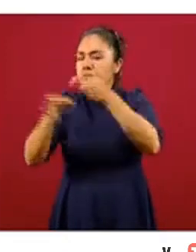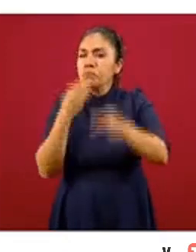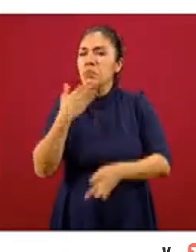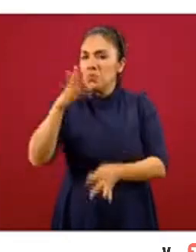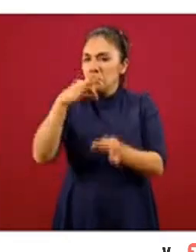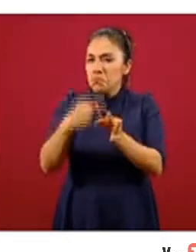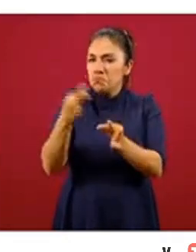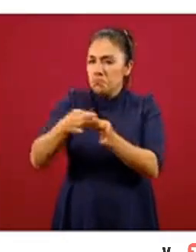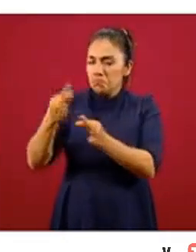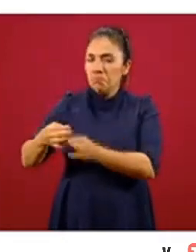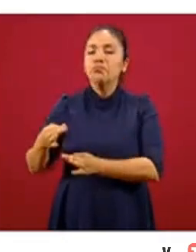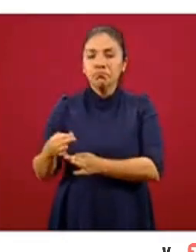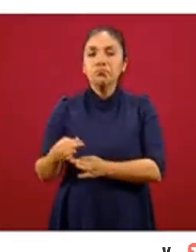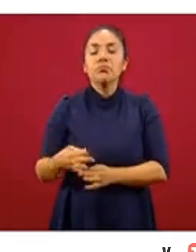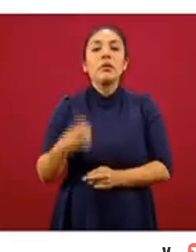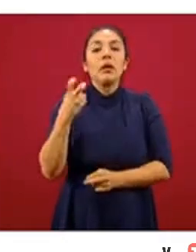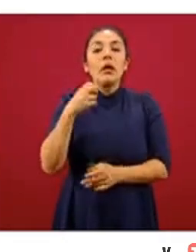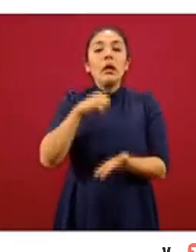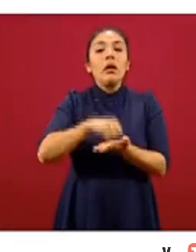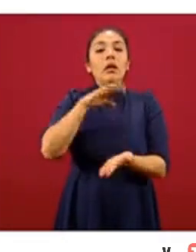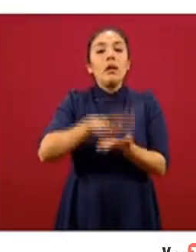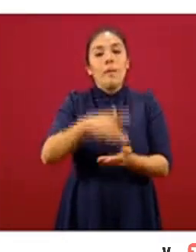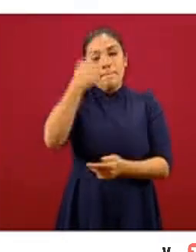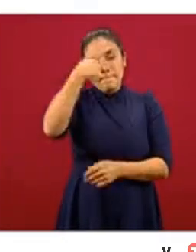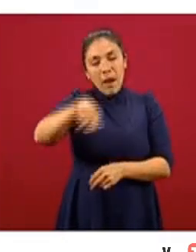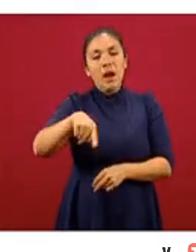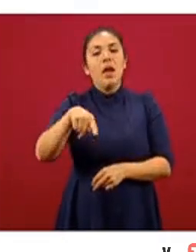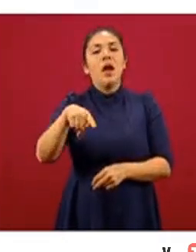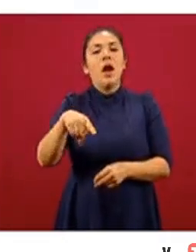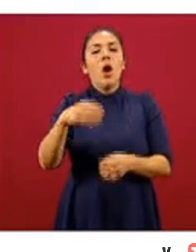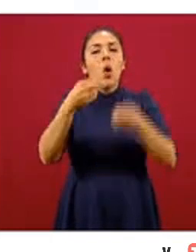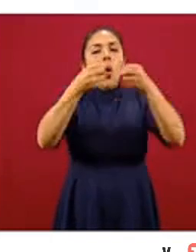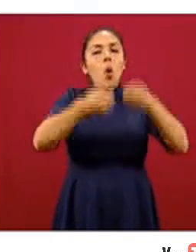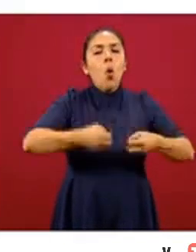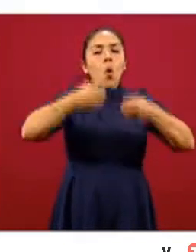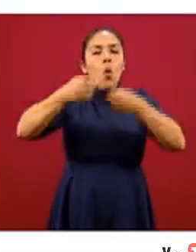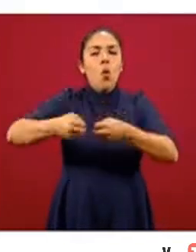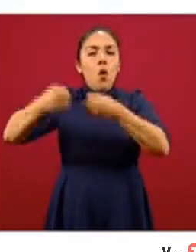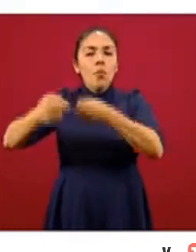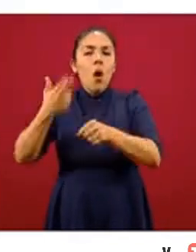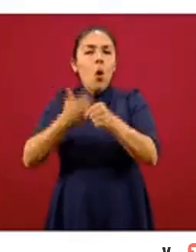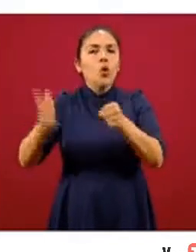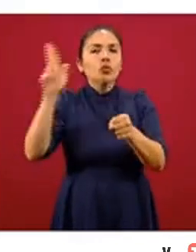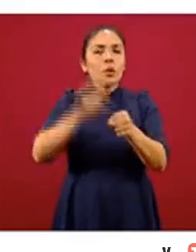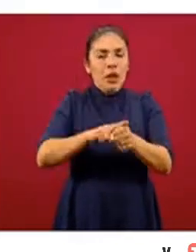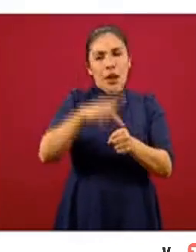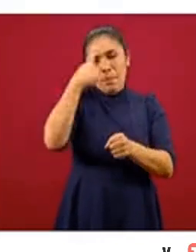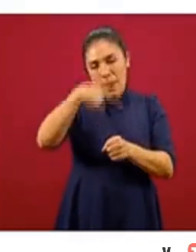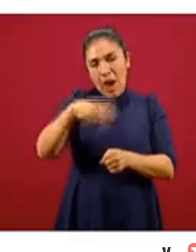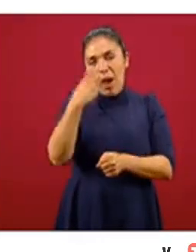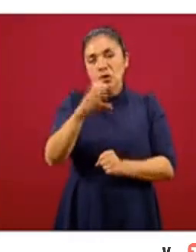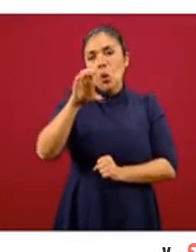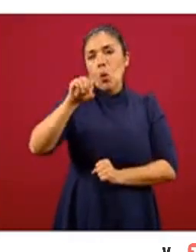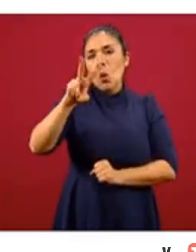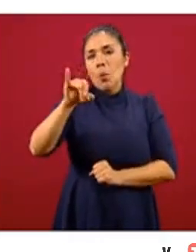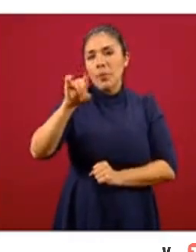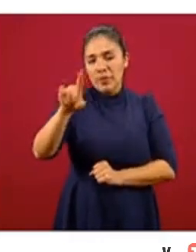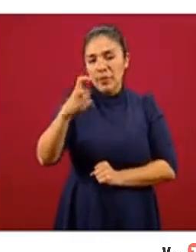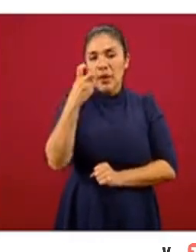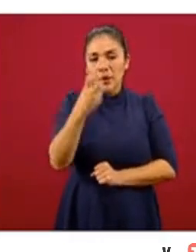instituciones nacionales con el registro de la ocupación de los hospitales designados COVID, que